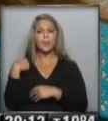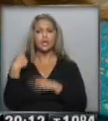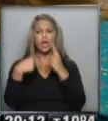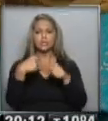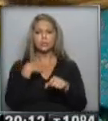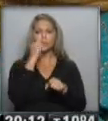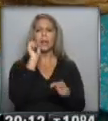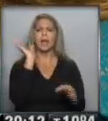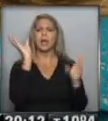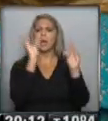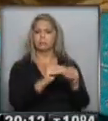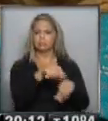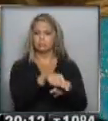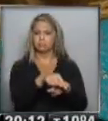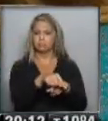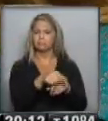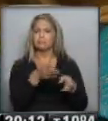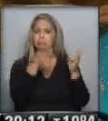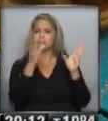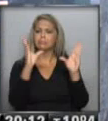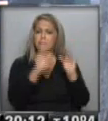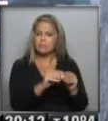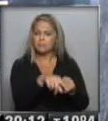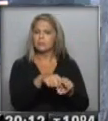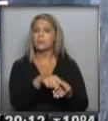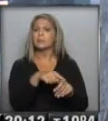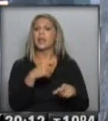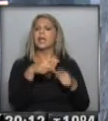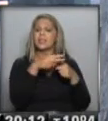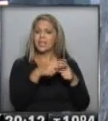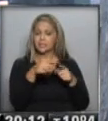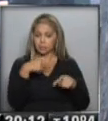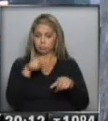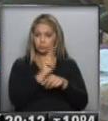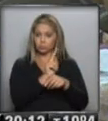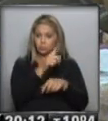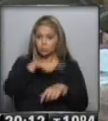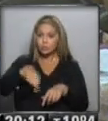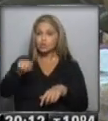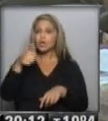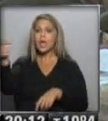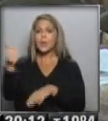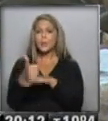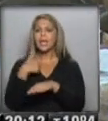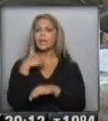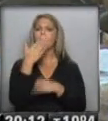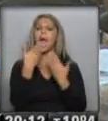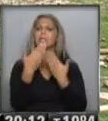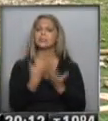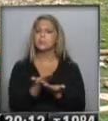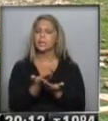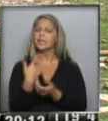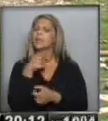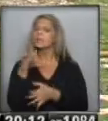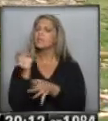con esa construcción de la empalizada, con el derrumbamiento, con la demolición de los talleres protegidos, así que queremos que dé explicaciones, queremos debatir qué es lo